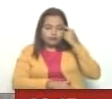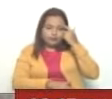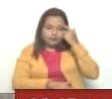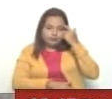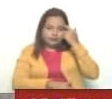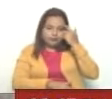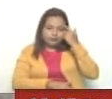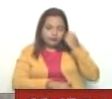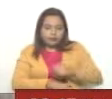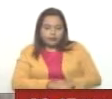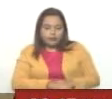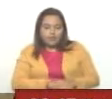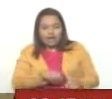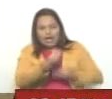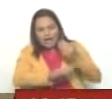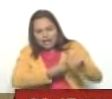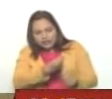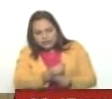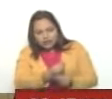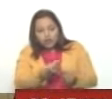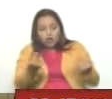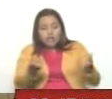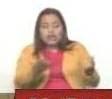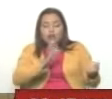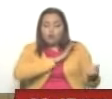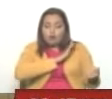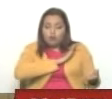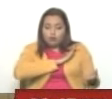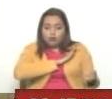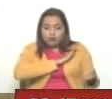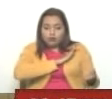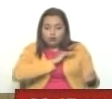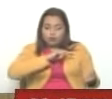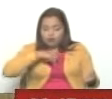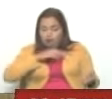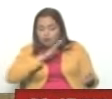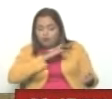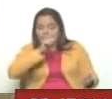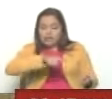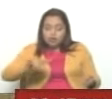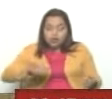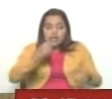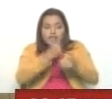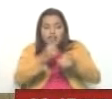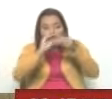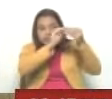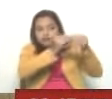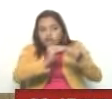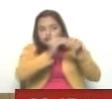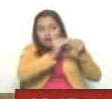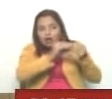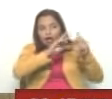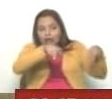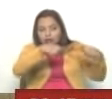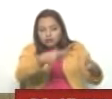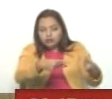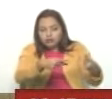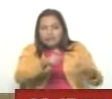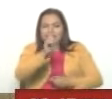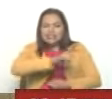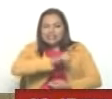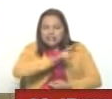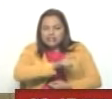haciendo, además con recursos propios, con nuestra propia gente. O sea, fíjate que precisamente la